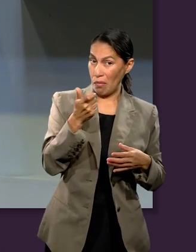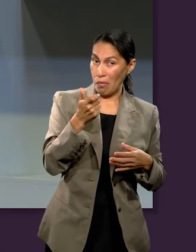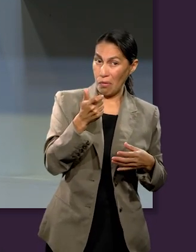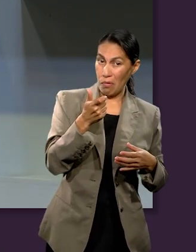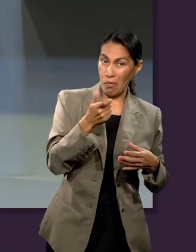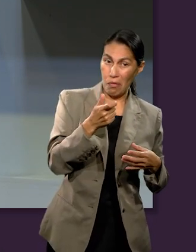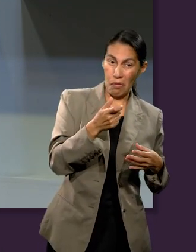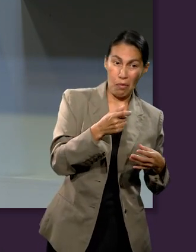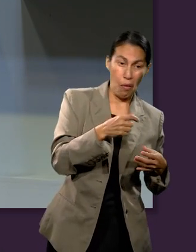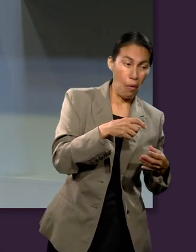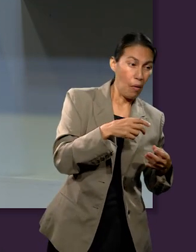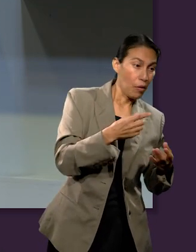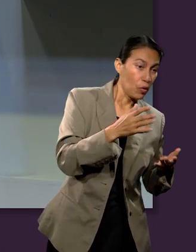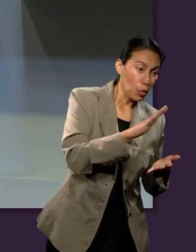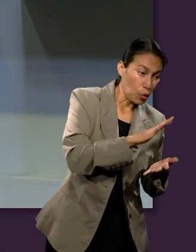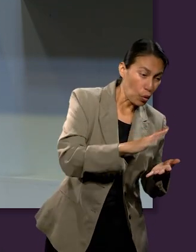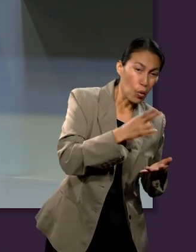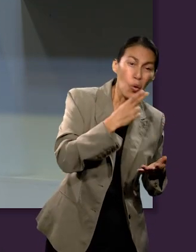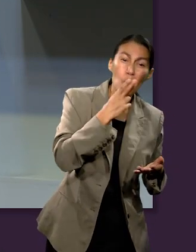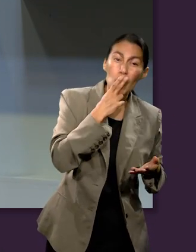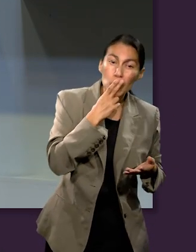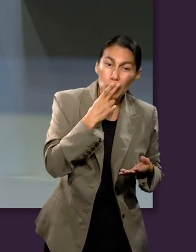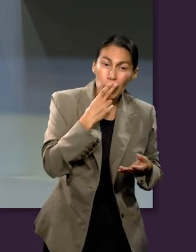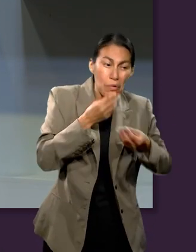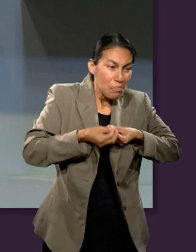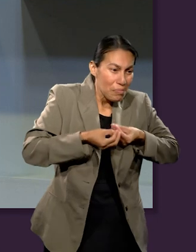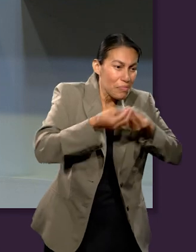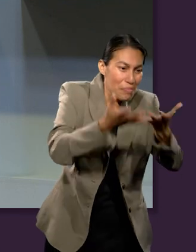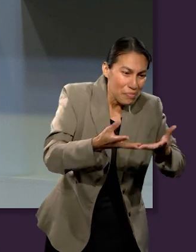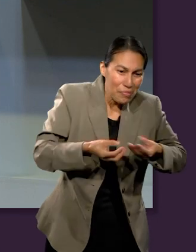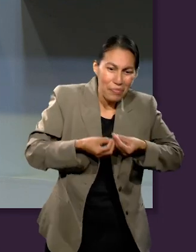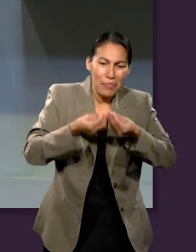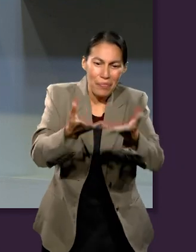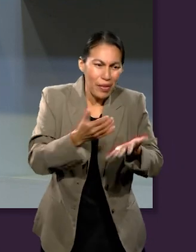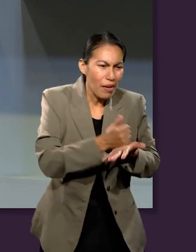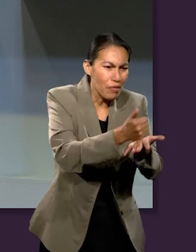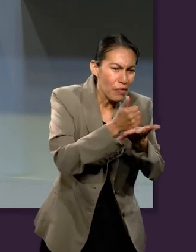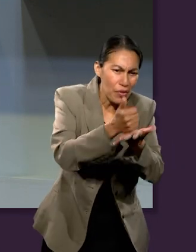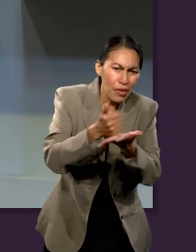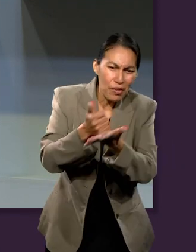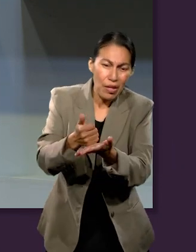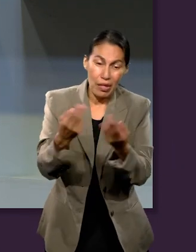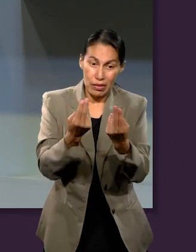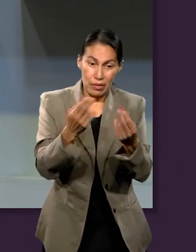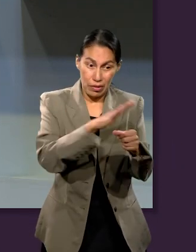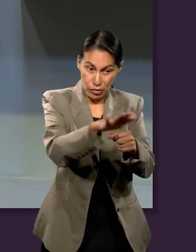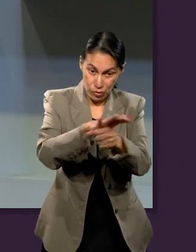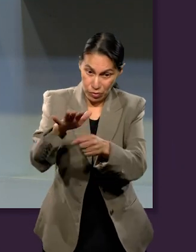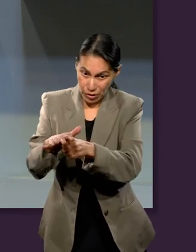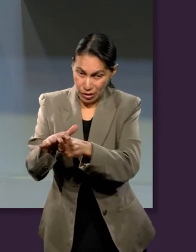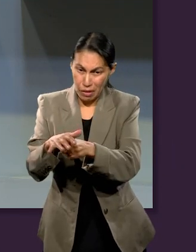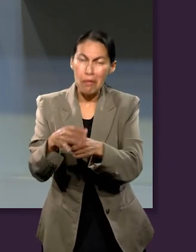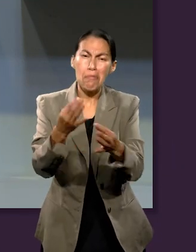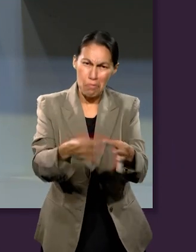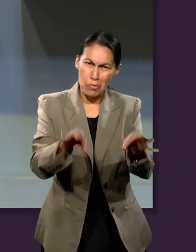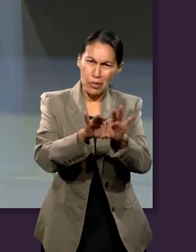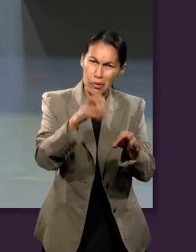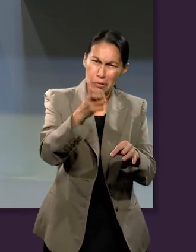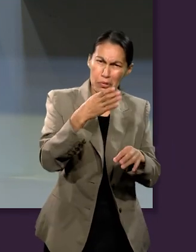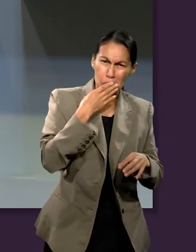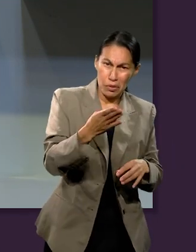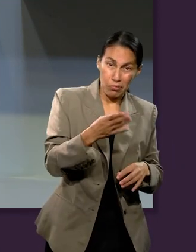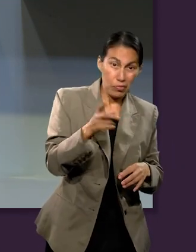pero el dinero no es de más valor que la arena A menos que sea usado para satisfacer las necesidades de la vida